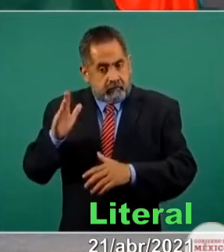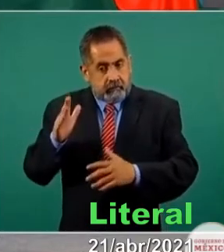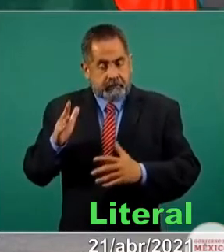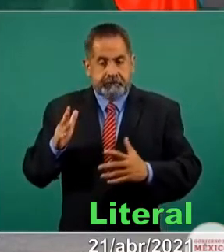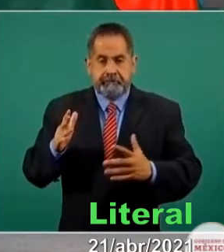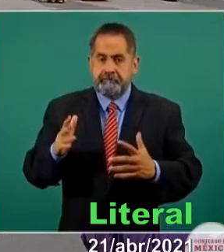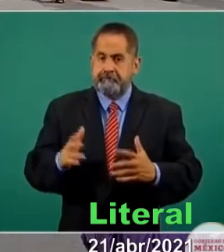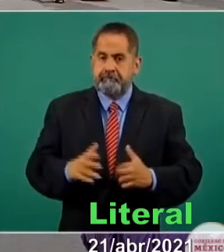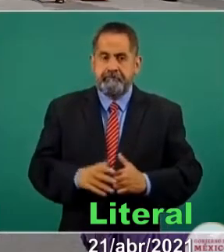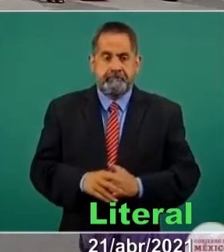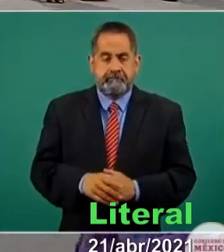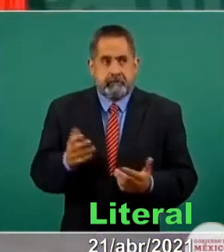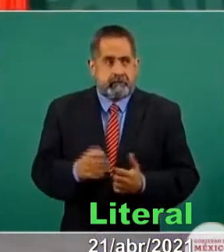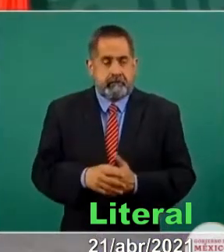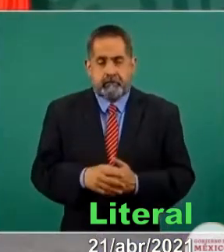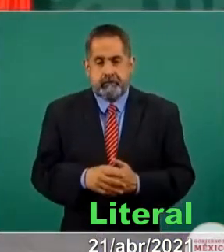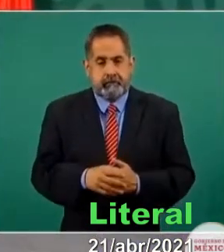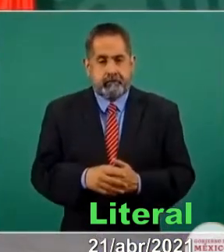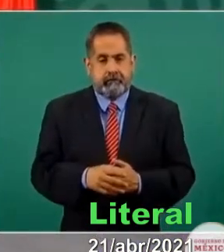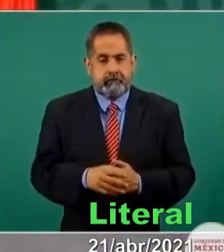Marzo.